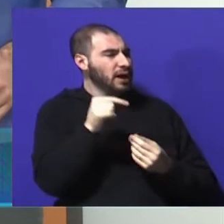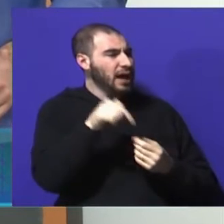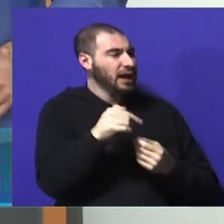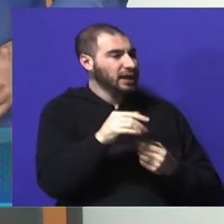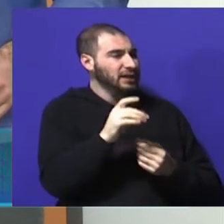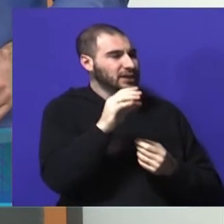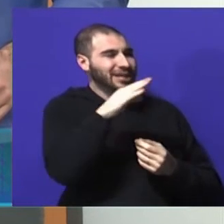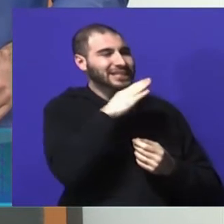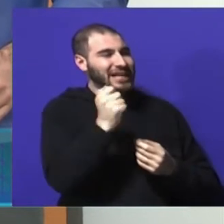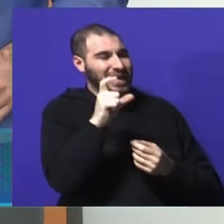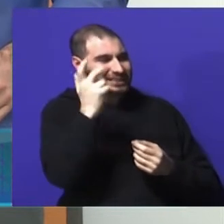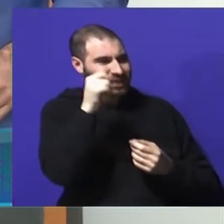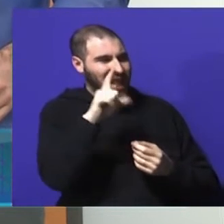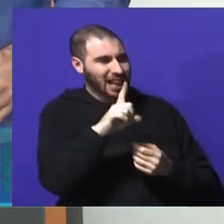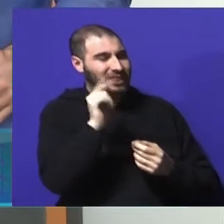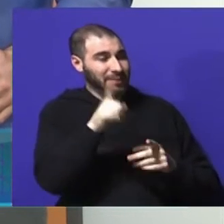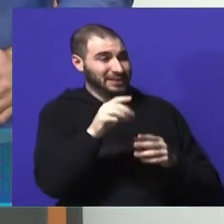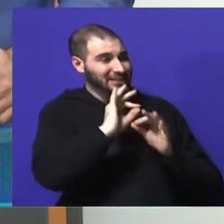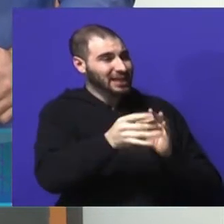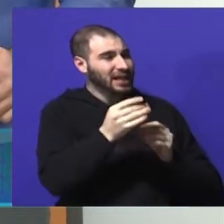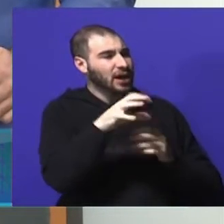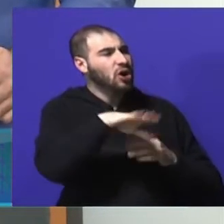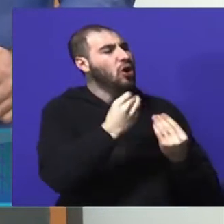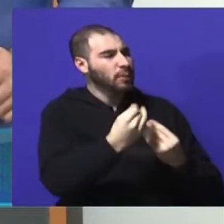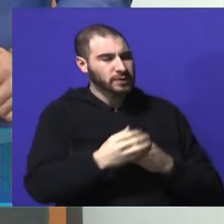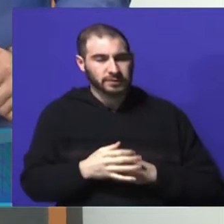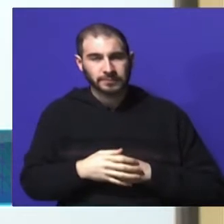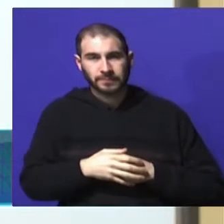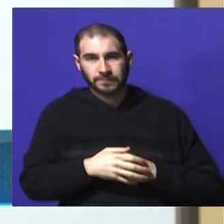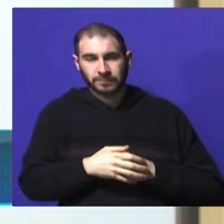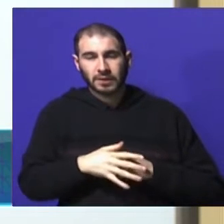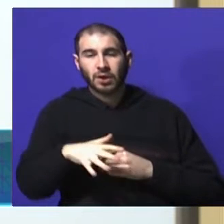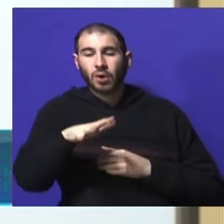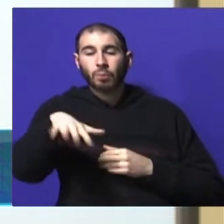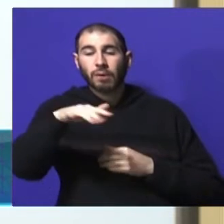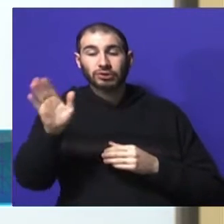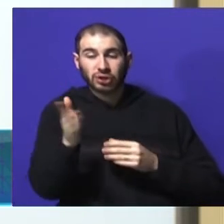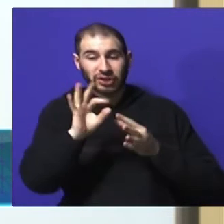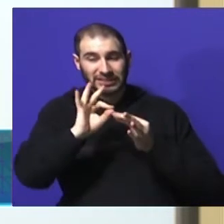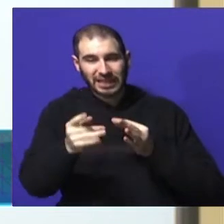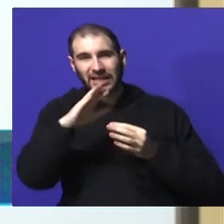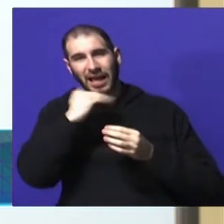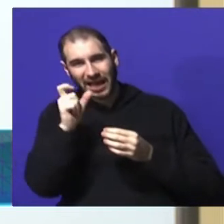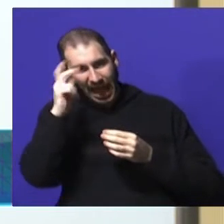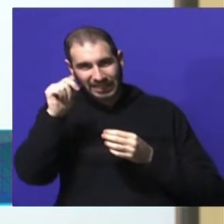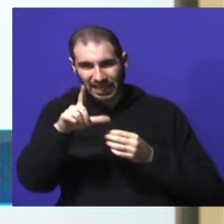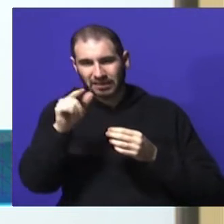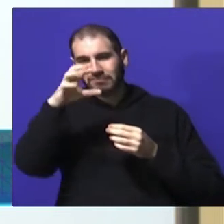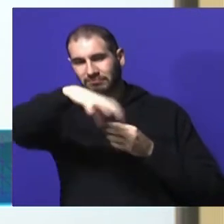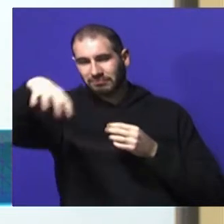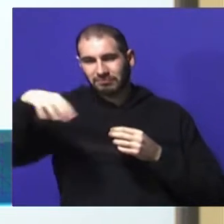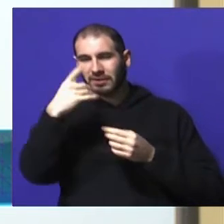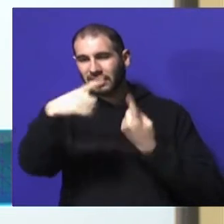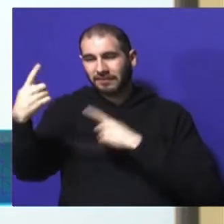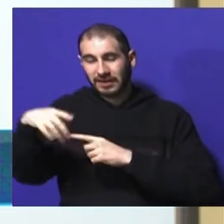estos Háchal y los pueblos aledaños, ¿no?, a estas mineras? Todos los pueblos aledaños, ya sea Háchal, Andalgalá, por ejemplo,